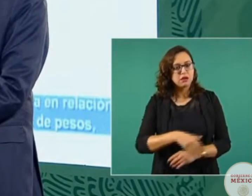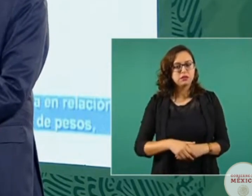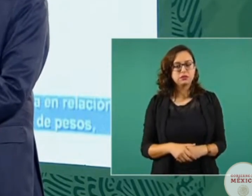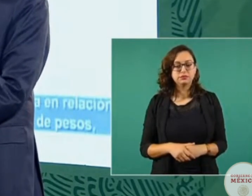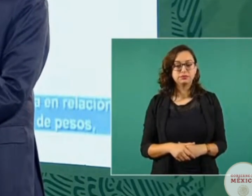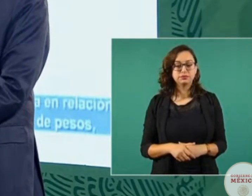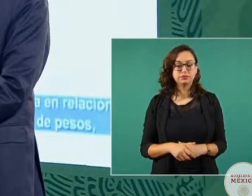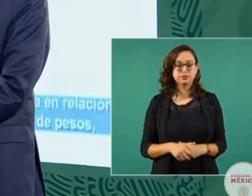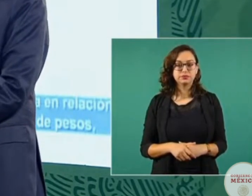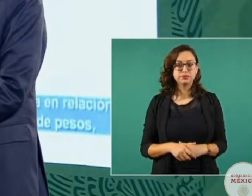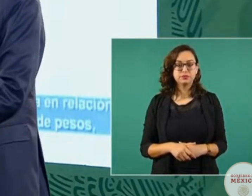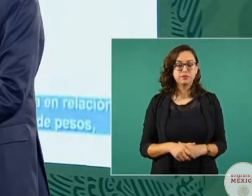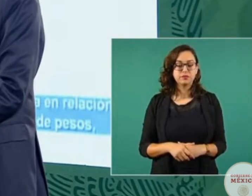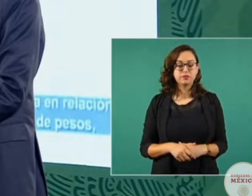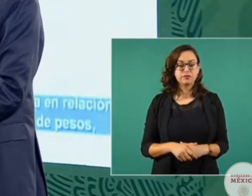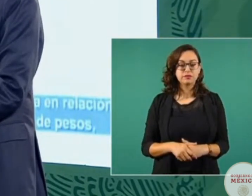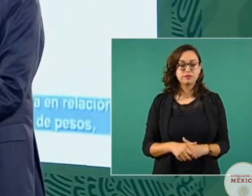de los rusos